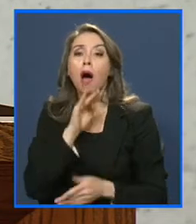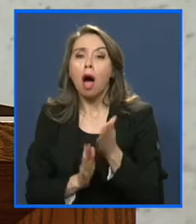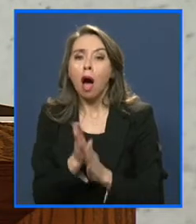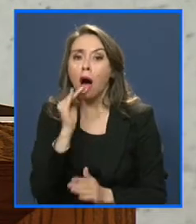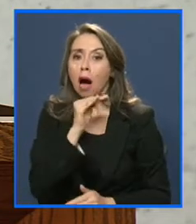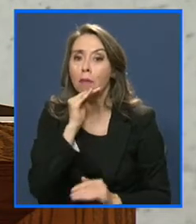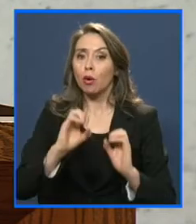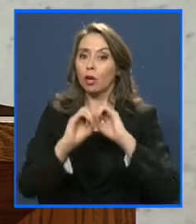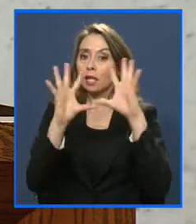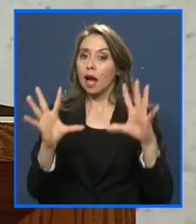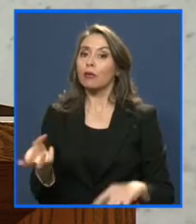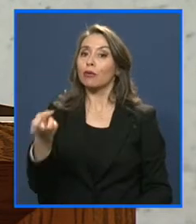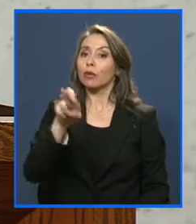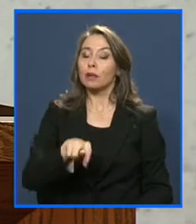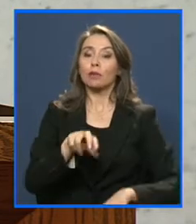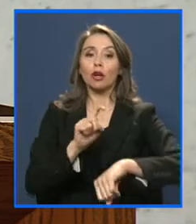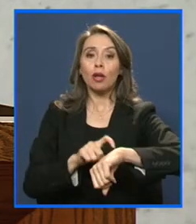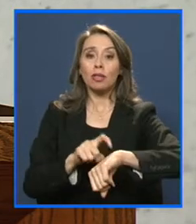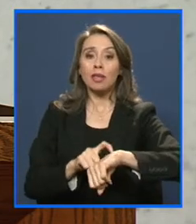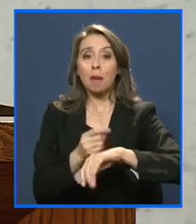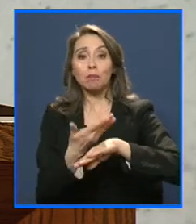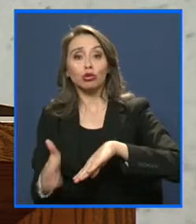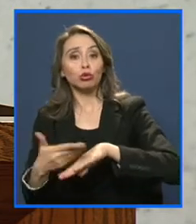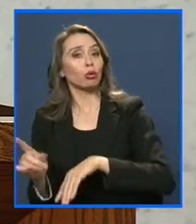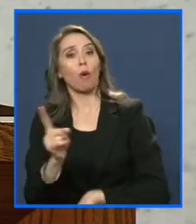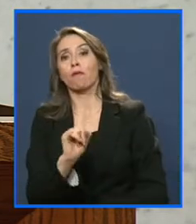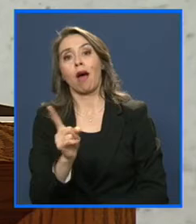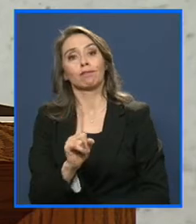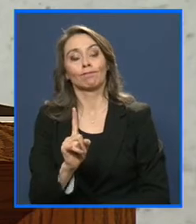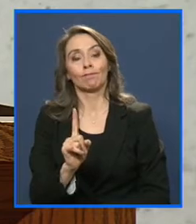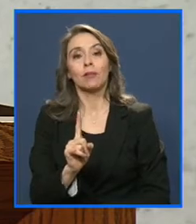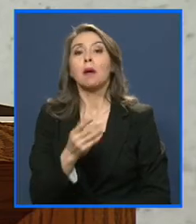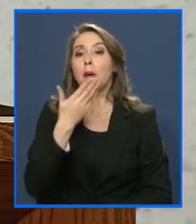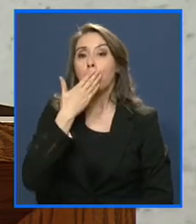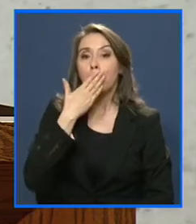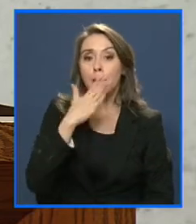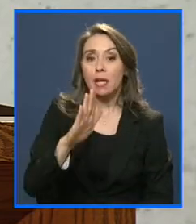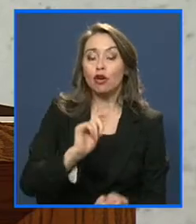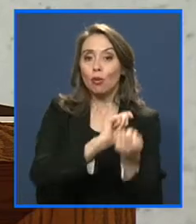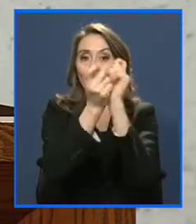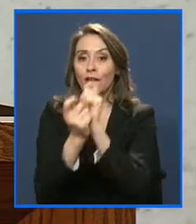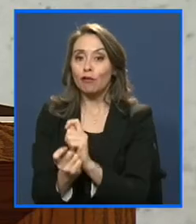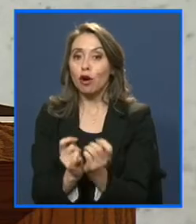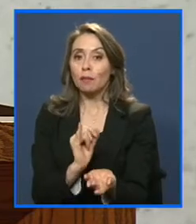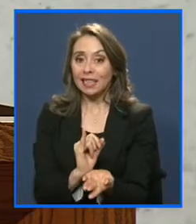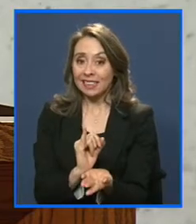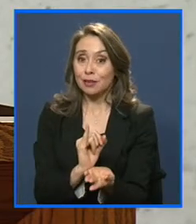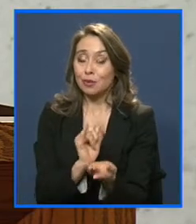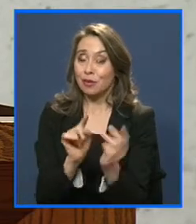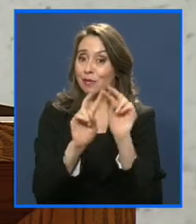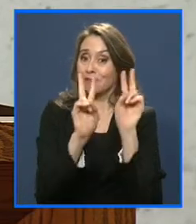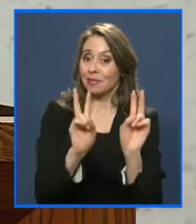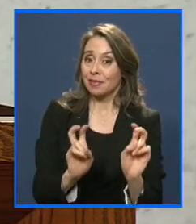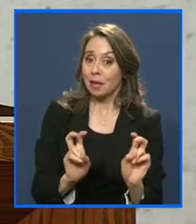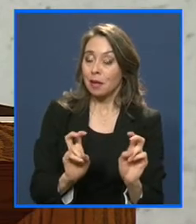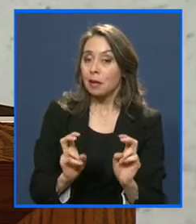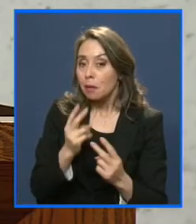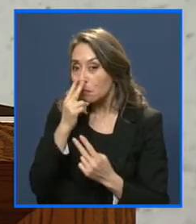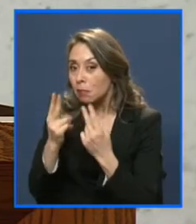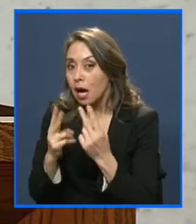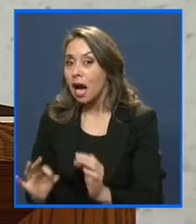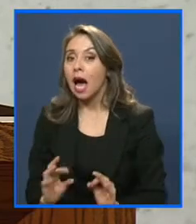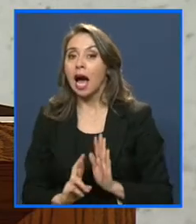les vuelvo a repetir que el tiempo no nos sobra si de mejoramientos o reformas institucionales se trata la práctica y la